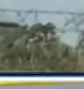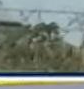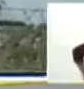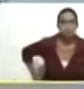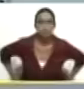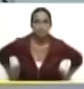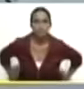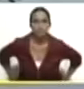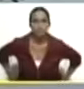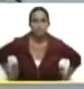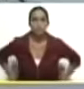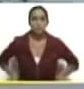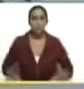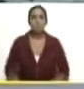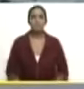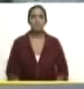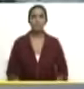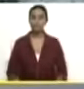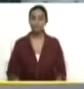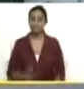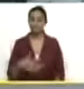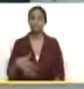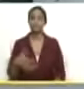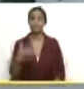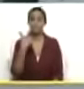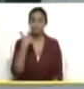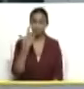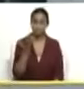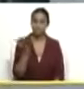presente, a los trabajadores de Entrasur.